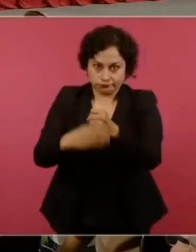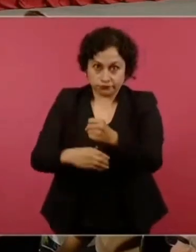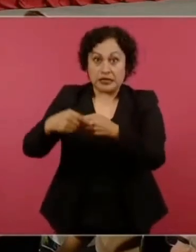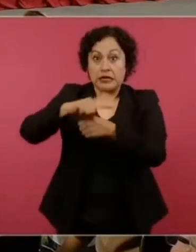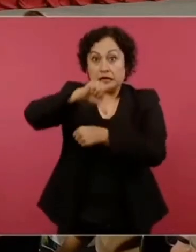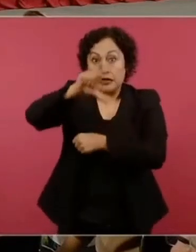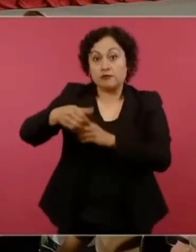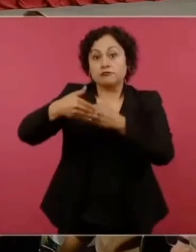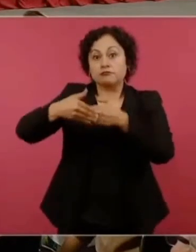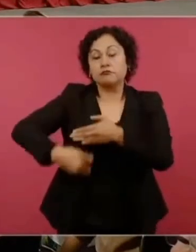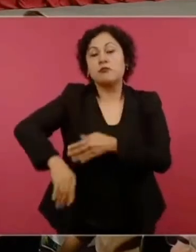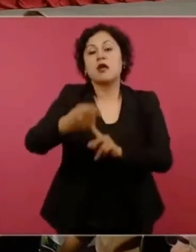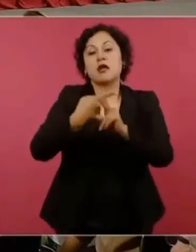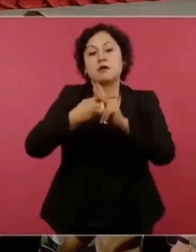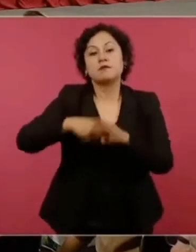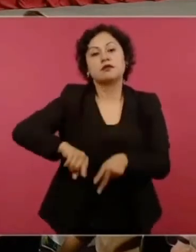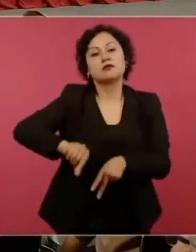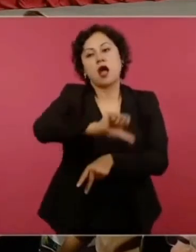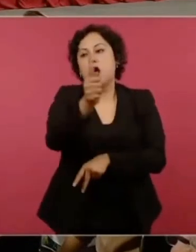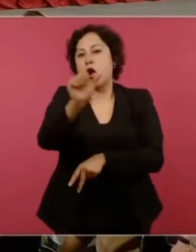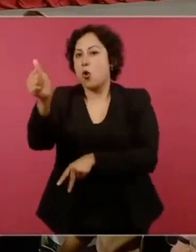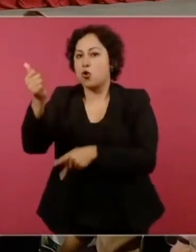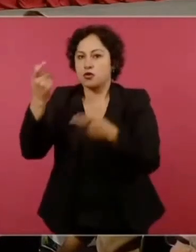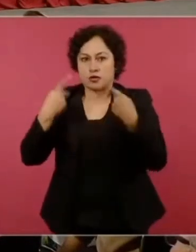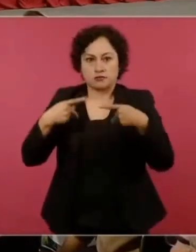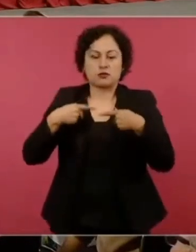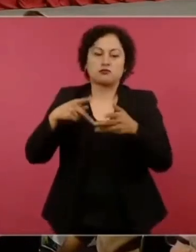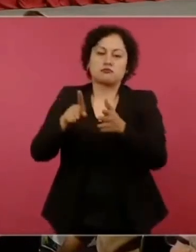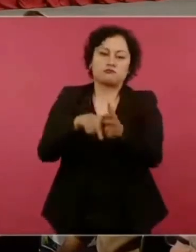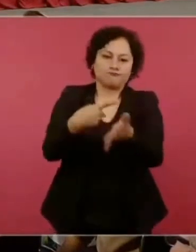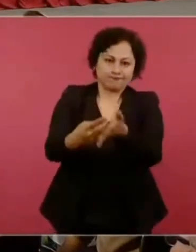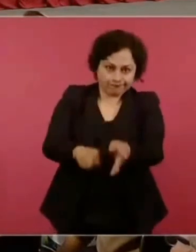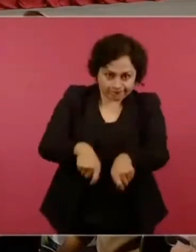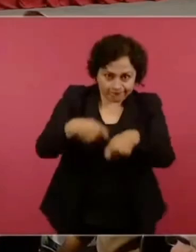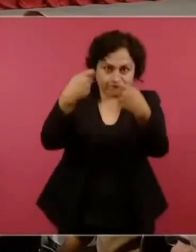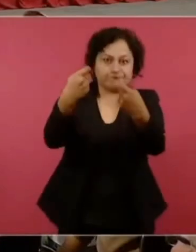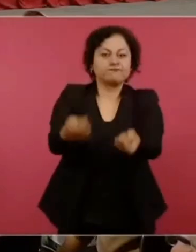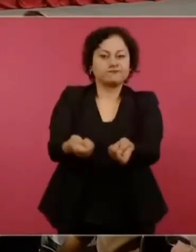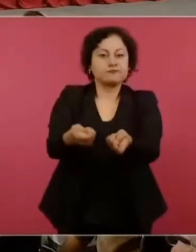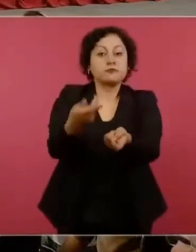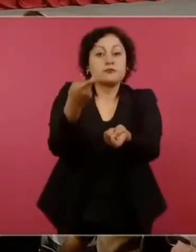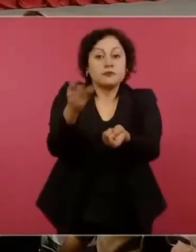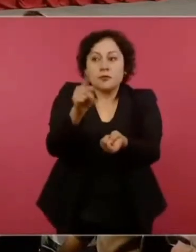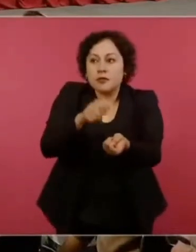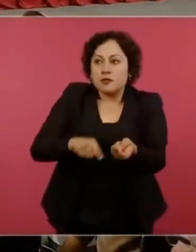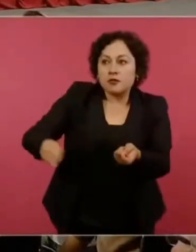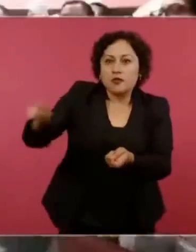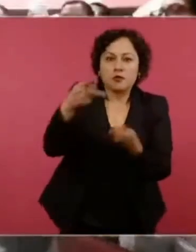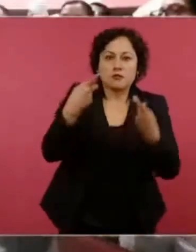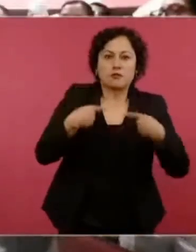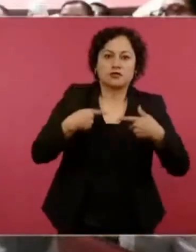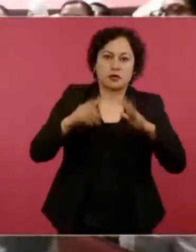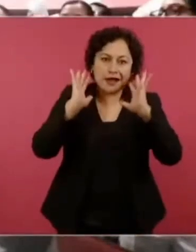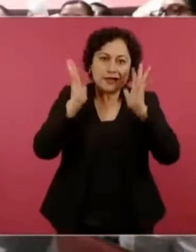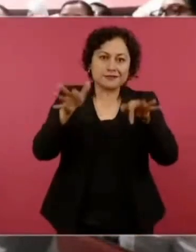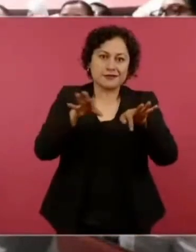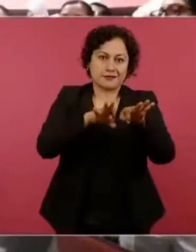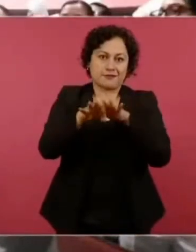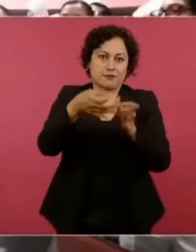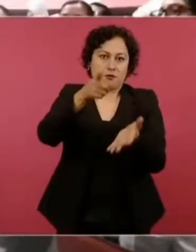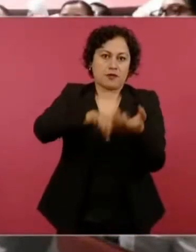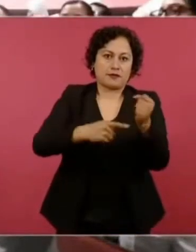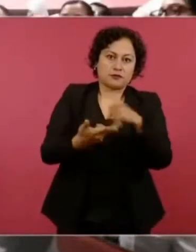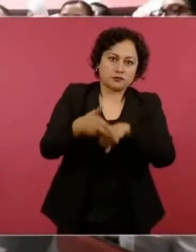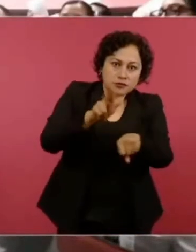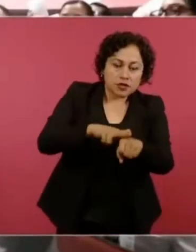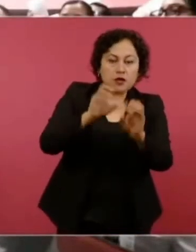etapa de la basificación de otras categorías, pero siempre de personas que están trabajando trabajando en hospitales y en centros de salud. Con esto